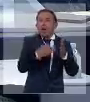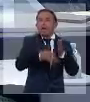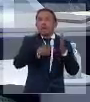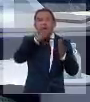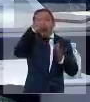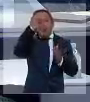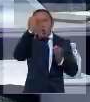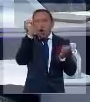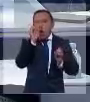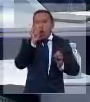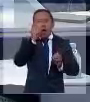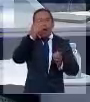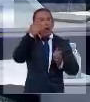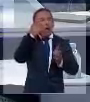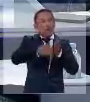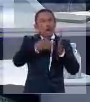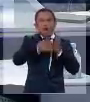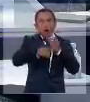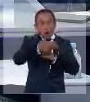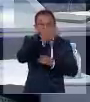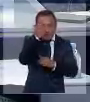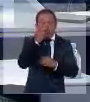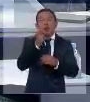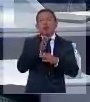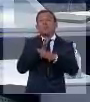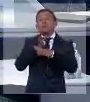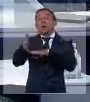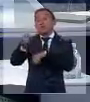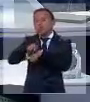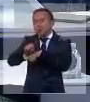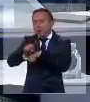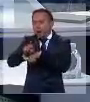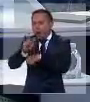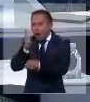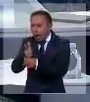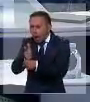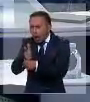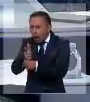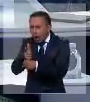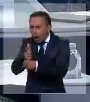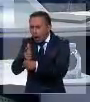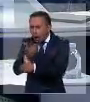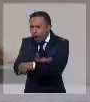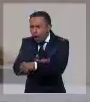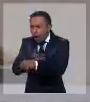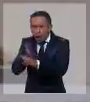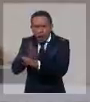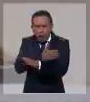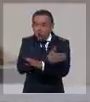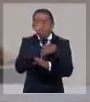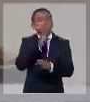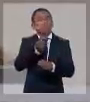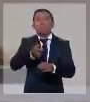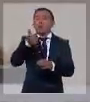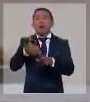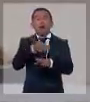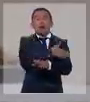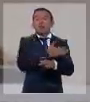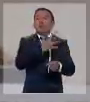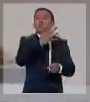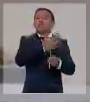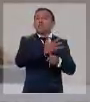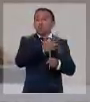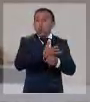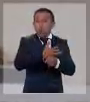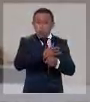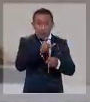Necesitamos invertirlo, lo explico, para que la prueba de manera censal se haga en quinto de primaria, antes de que terminen